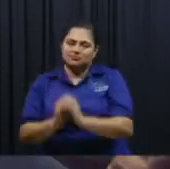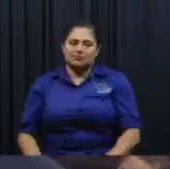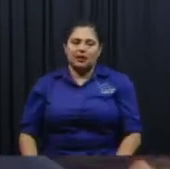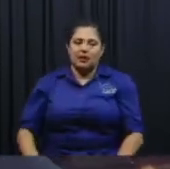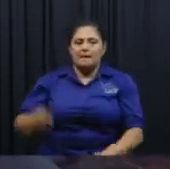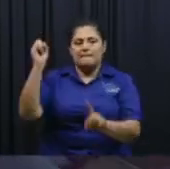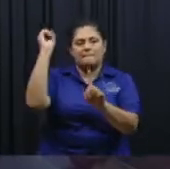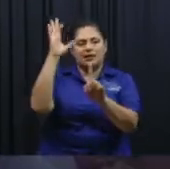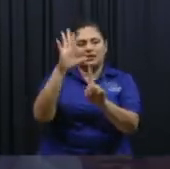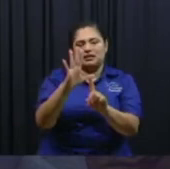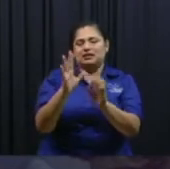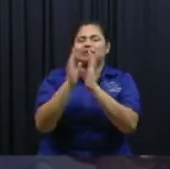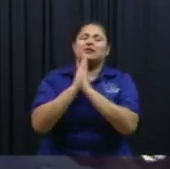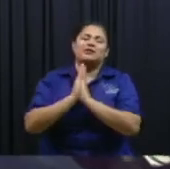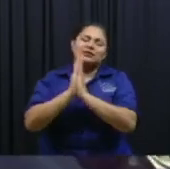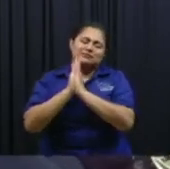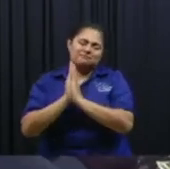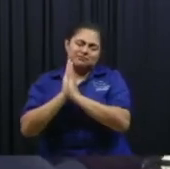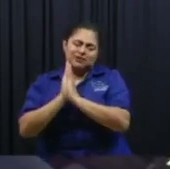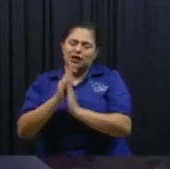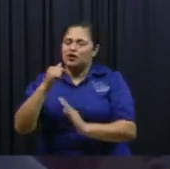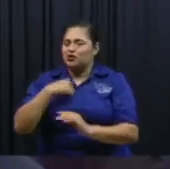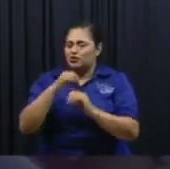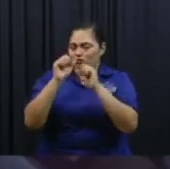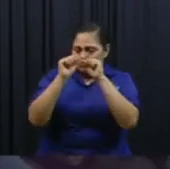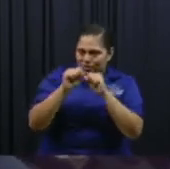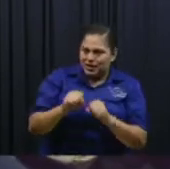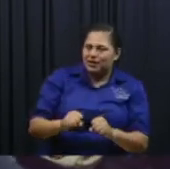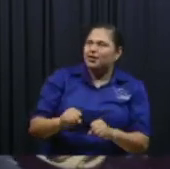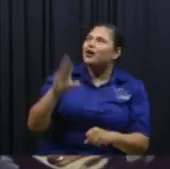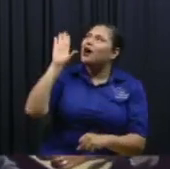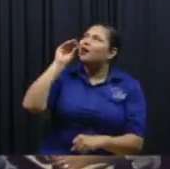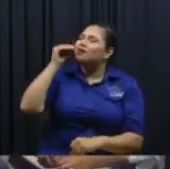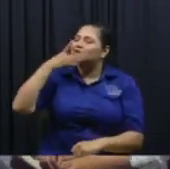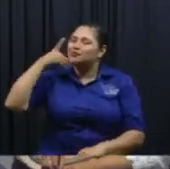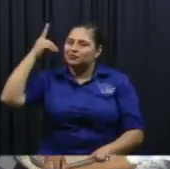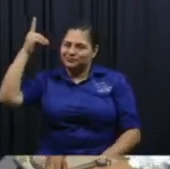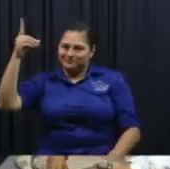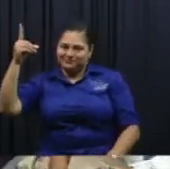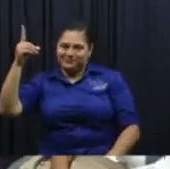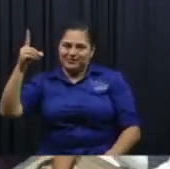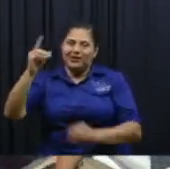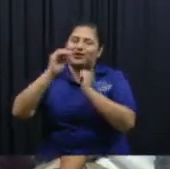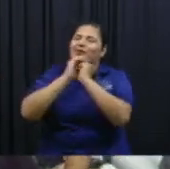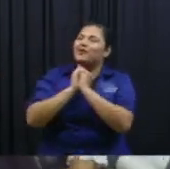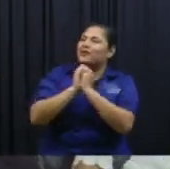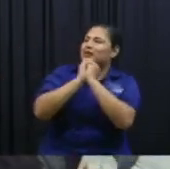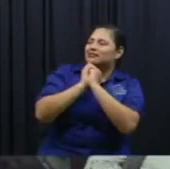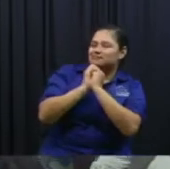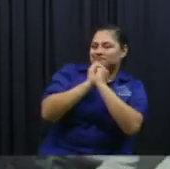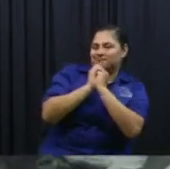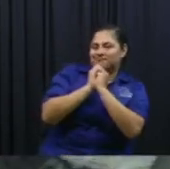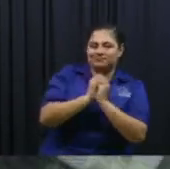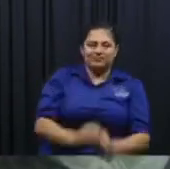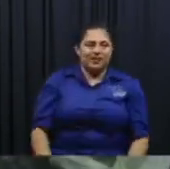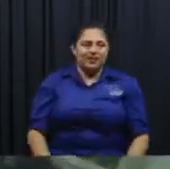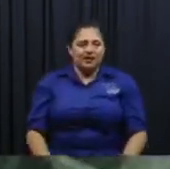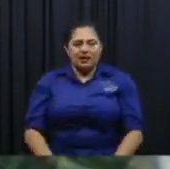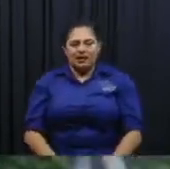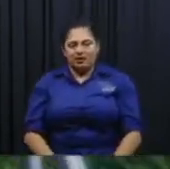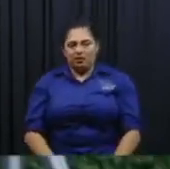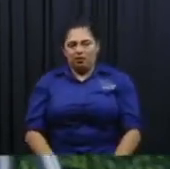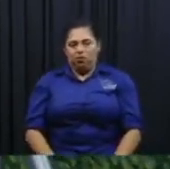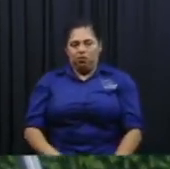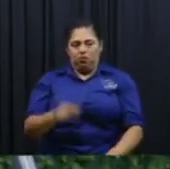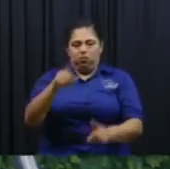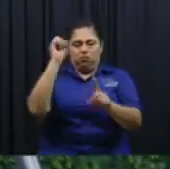bendita oración Yo puedo hablar con Dios orando tiene que bendición